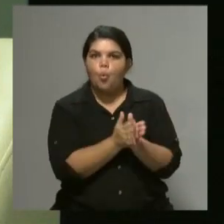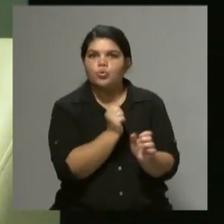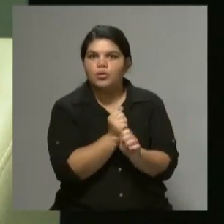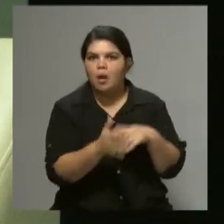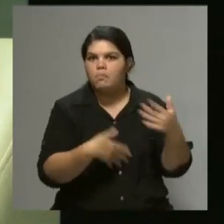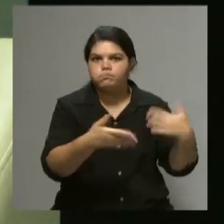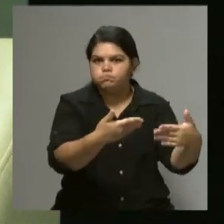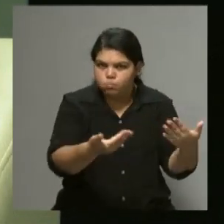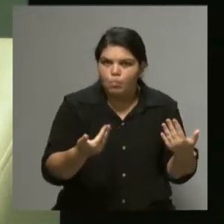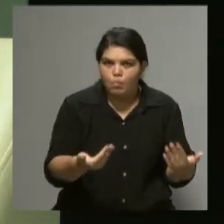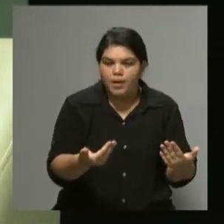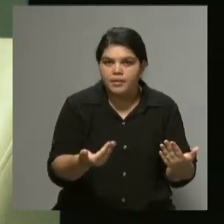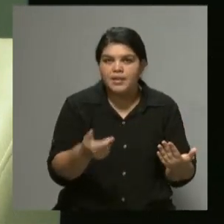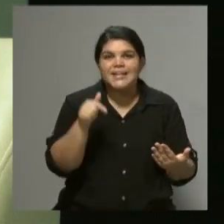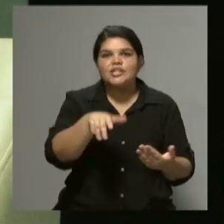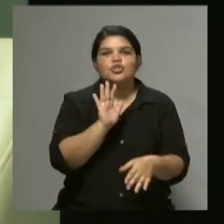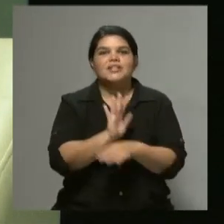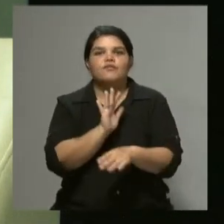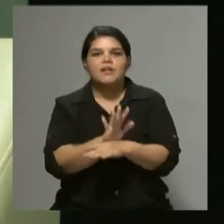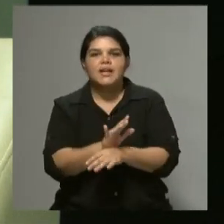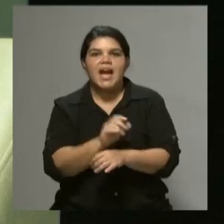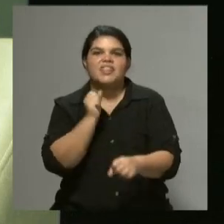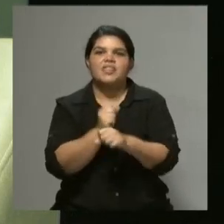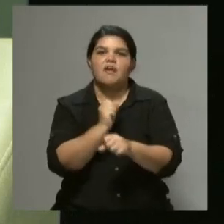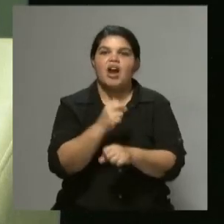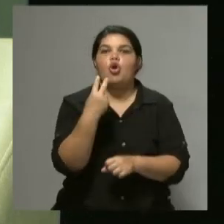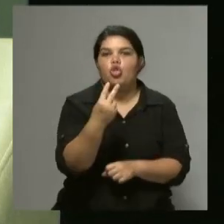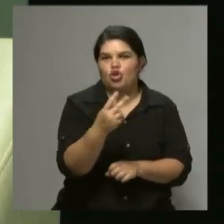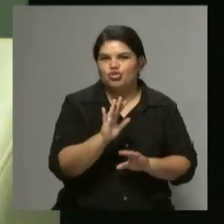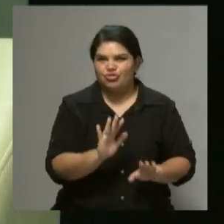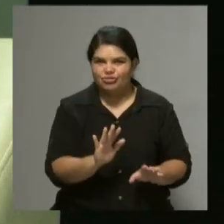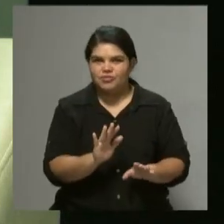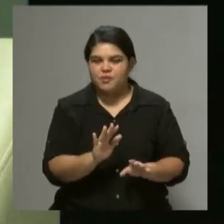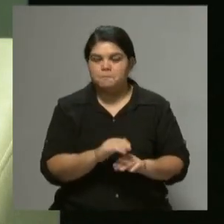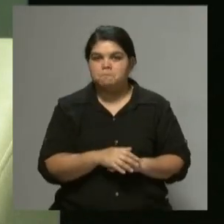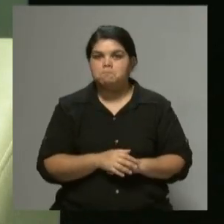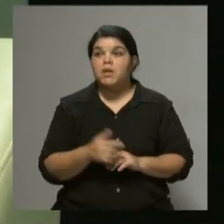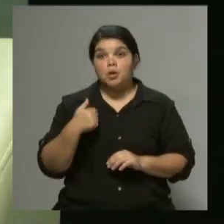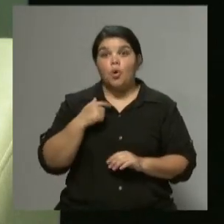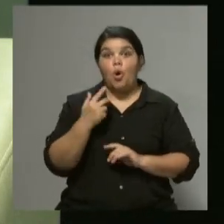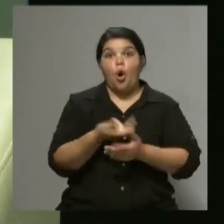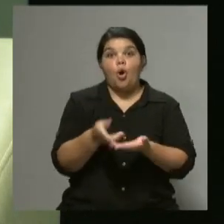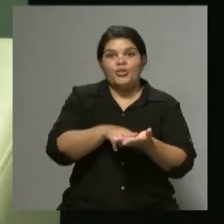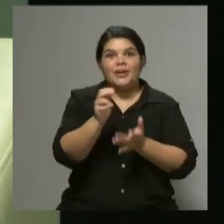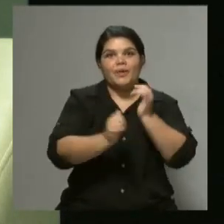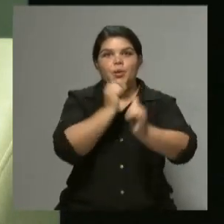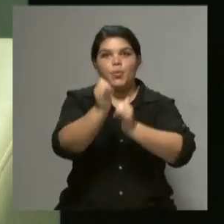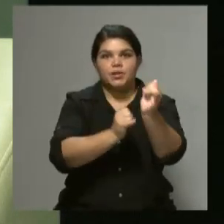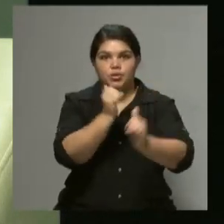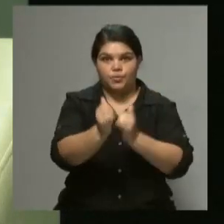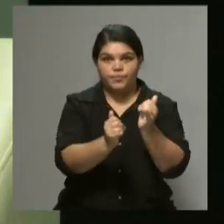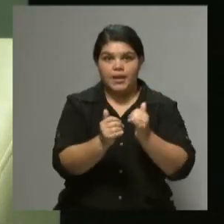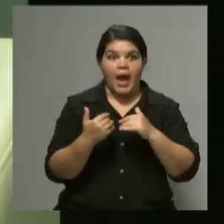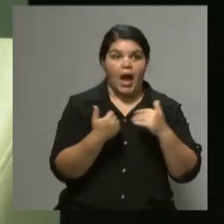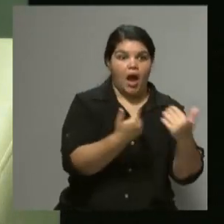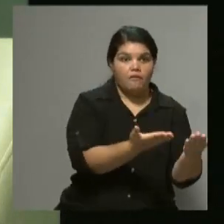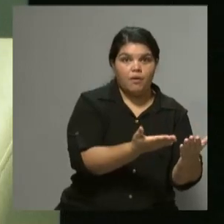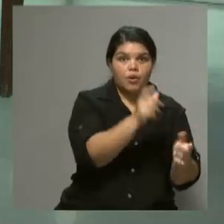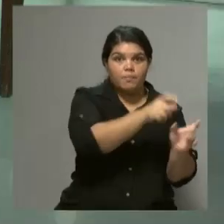pero bueno, vuelvo a decirte, tiene que ver con eso también. Yo creo que cuando se equipare la balanza para los dos lados, esto puede llegar a